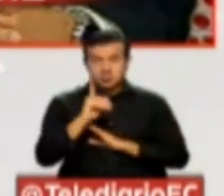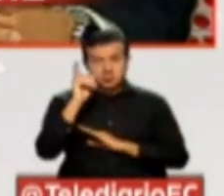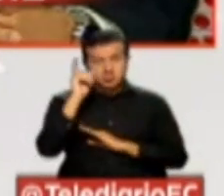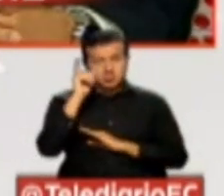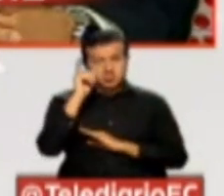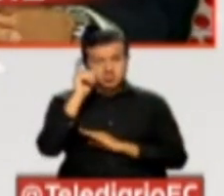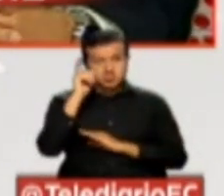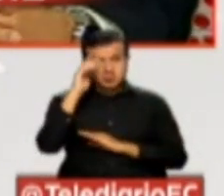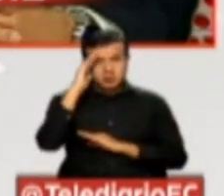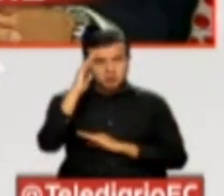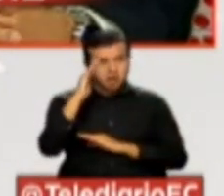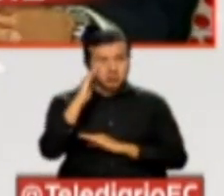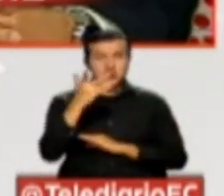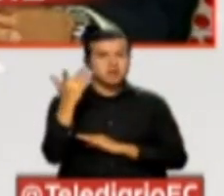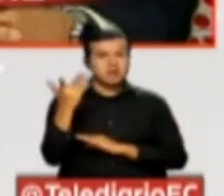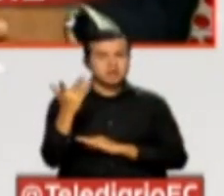guardias?